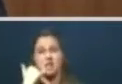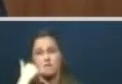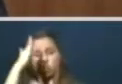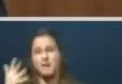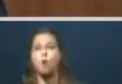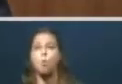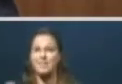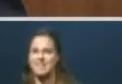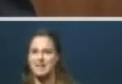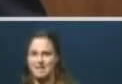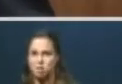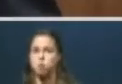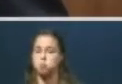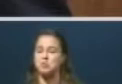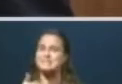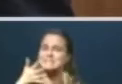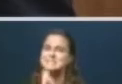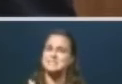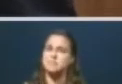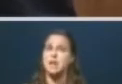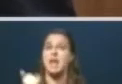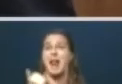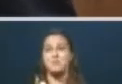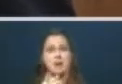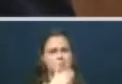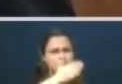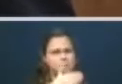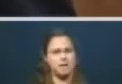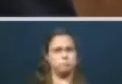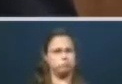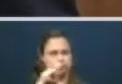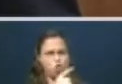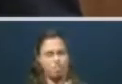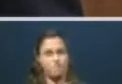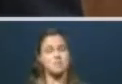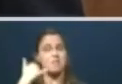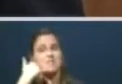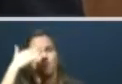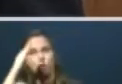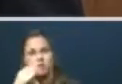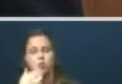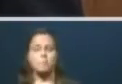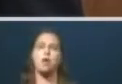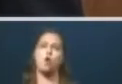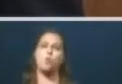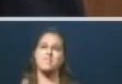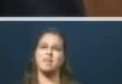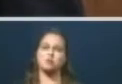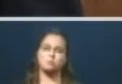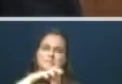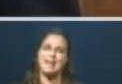urgencias pediátricas por cuanto supone una menor congestión y un mejor uso de los servicios de spears atacó hospitales de urgencia